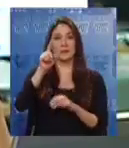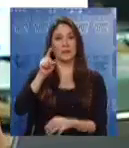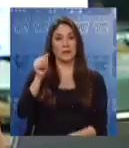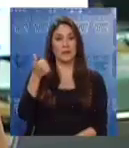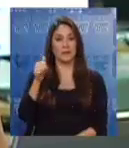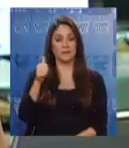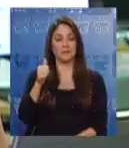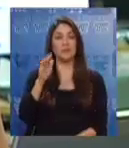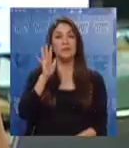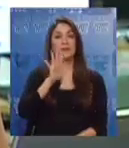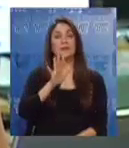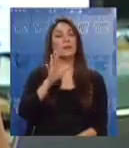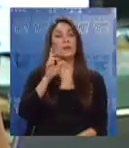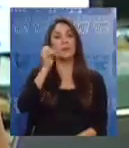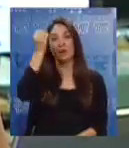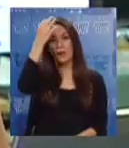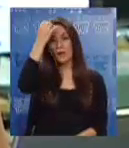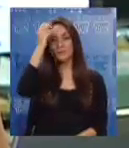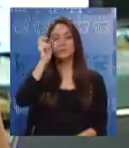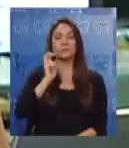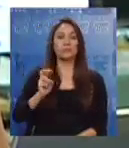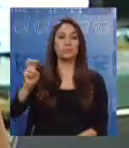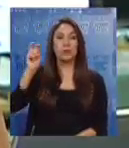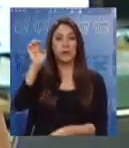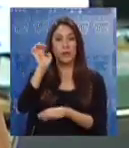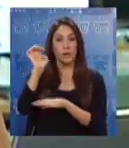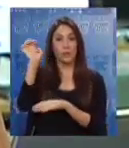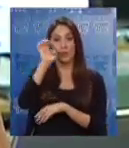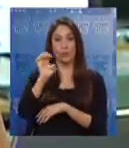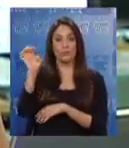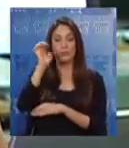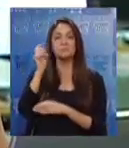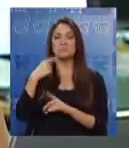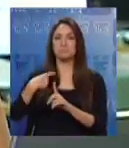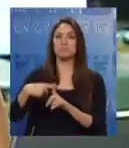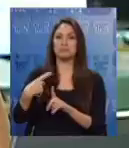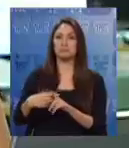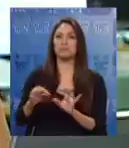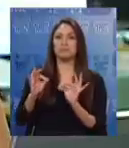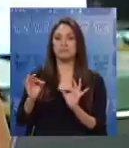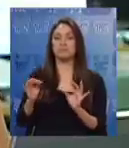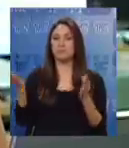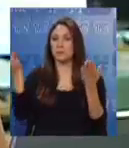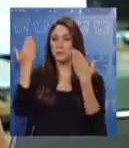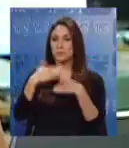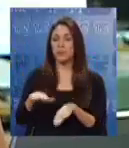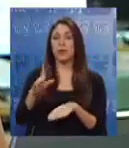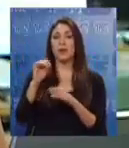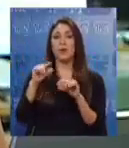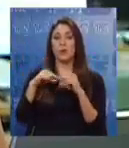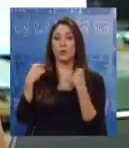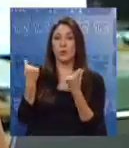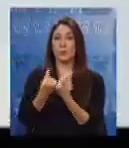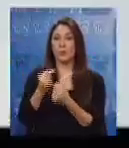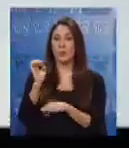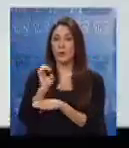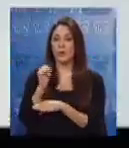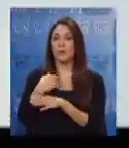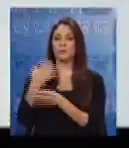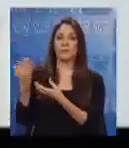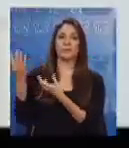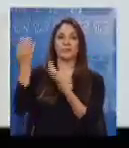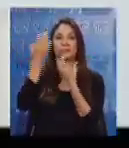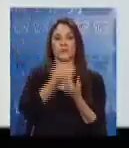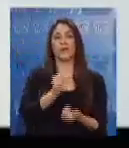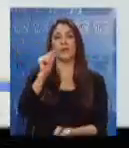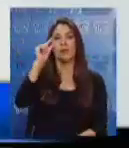la gira del vicepresidente Jorge glas por Europa concluyó con resultados positivos la delegación ecuatoriana obtuvo el apoyo de los gobiernos